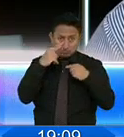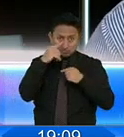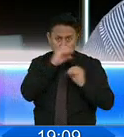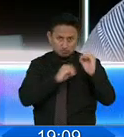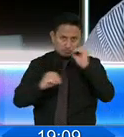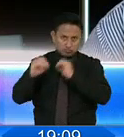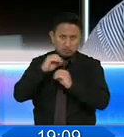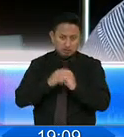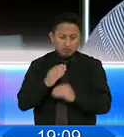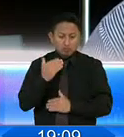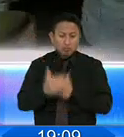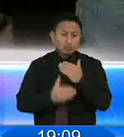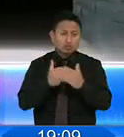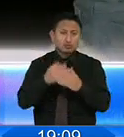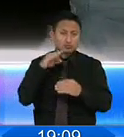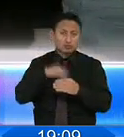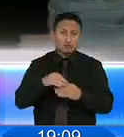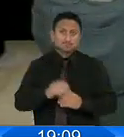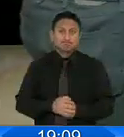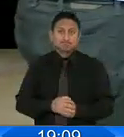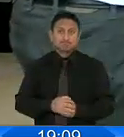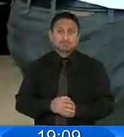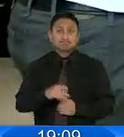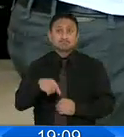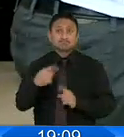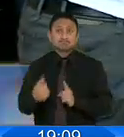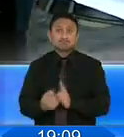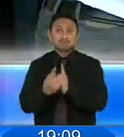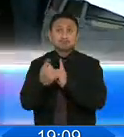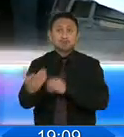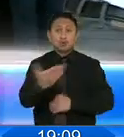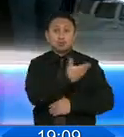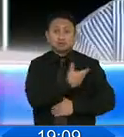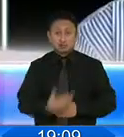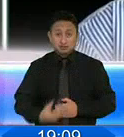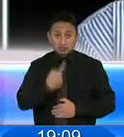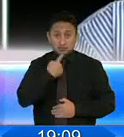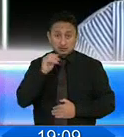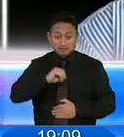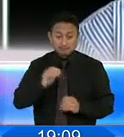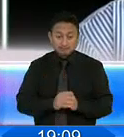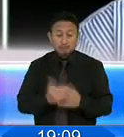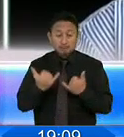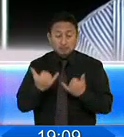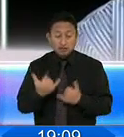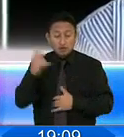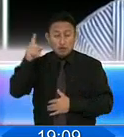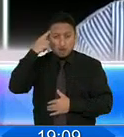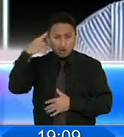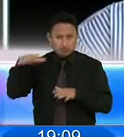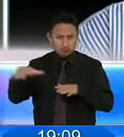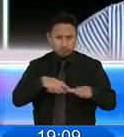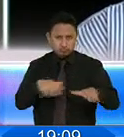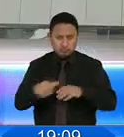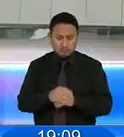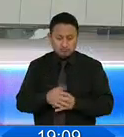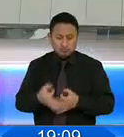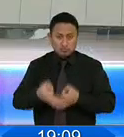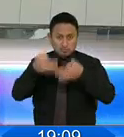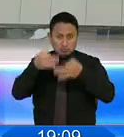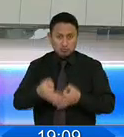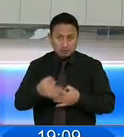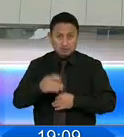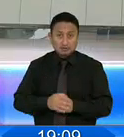este proceso. Durante el encuentro, el presidente Moreno dijo que las acciones emprendidas por su gobierno han garantizado la independencia